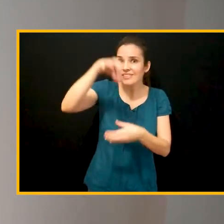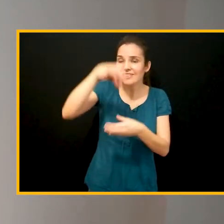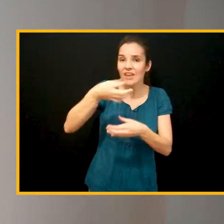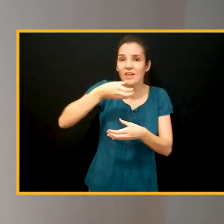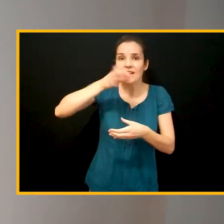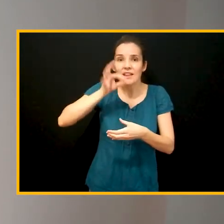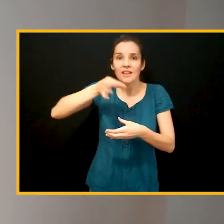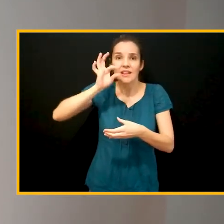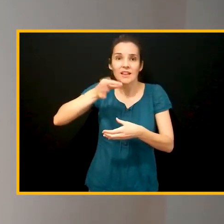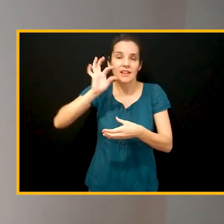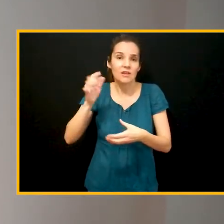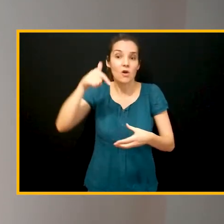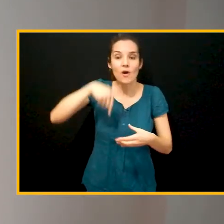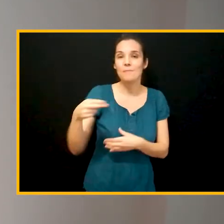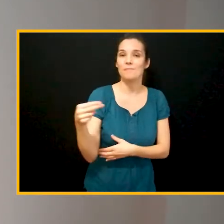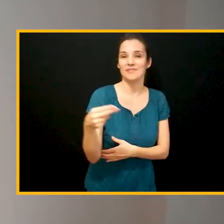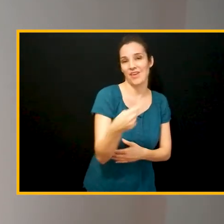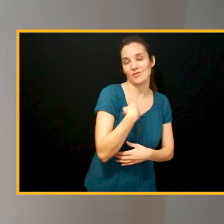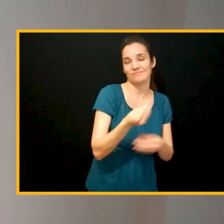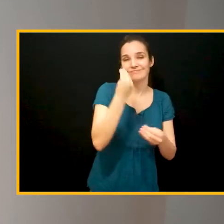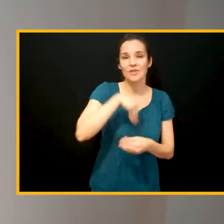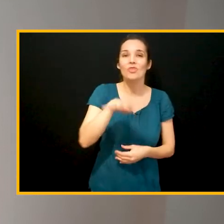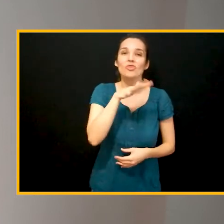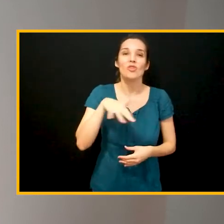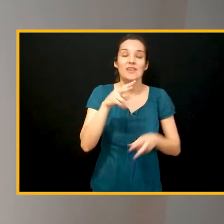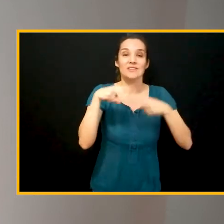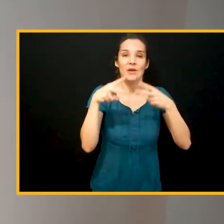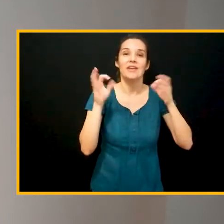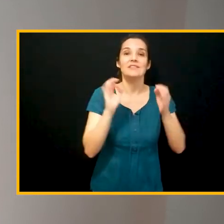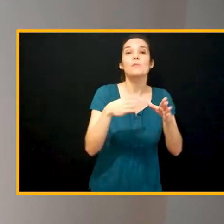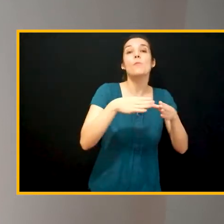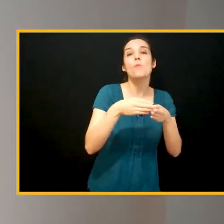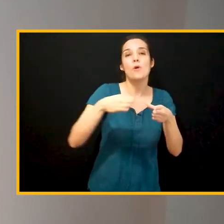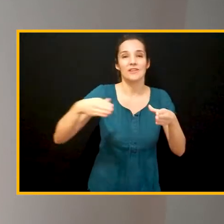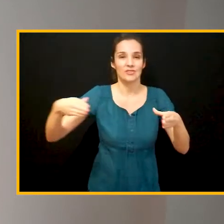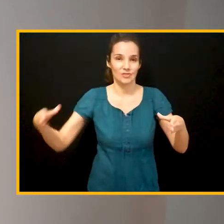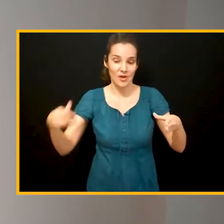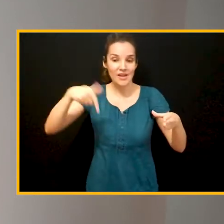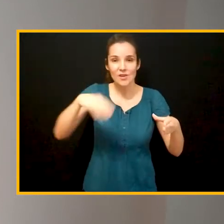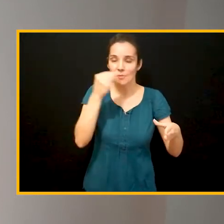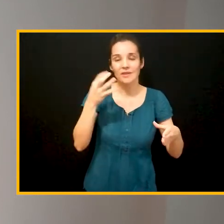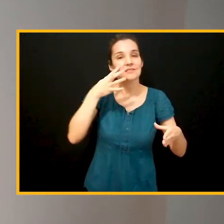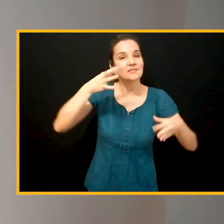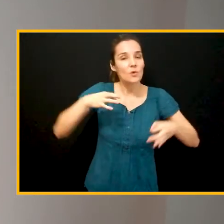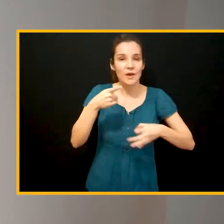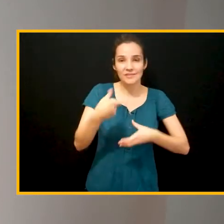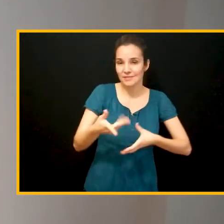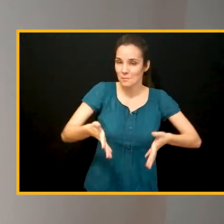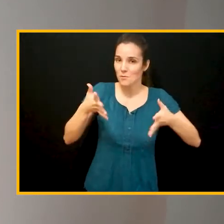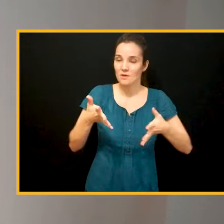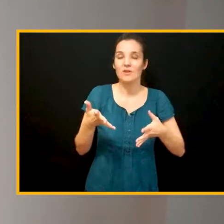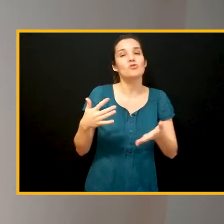Hoy he comido pescado en un restaurante del puerto. La comida de aquí te encantaría. Todo lo acompañan con hummus y baba ganoush.